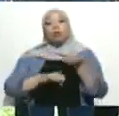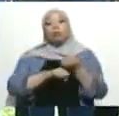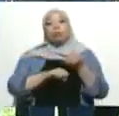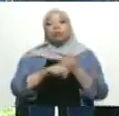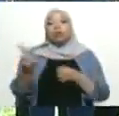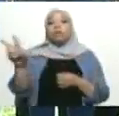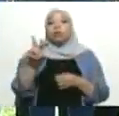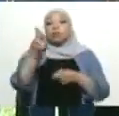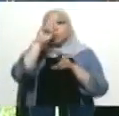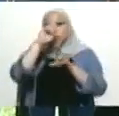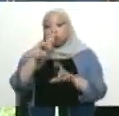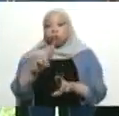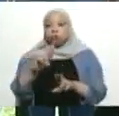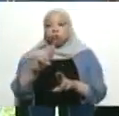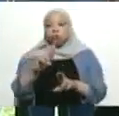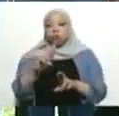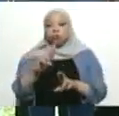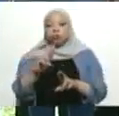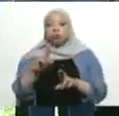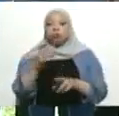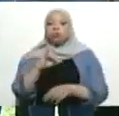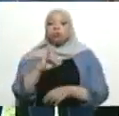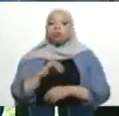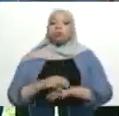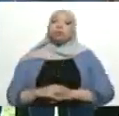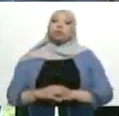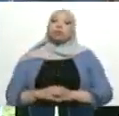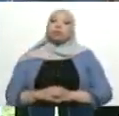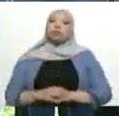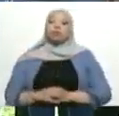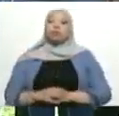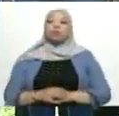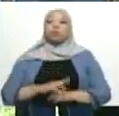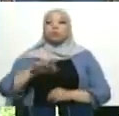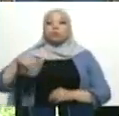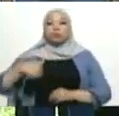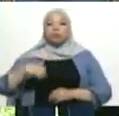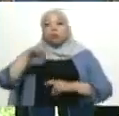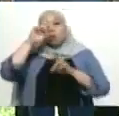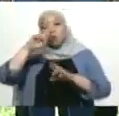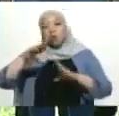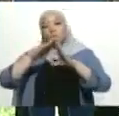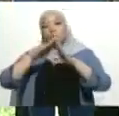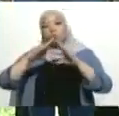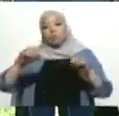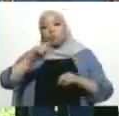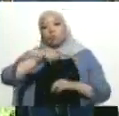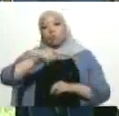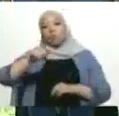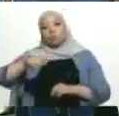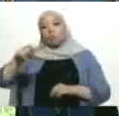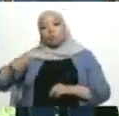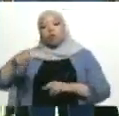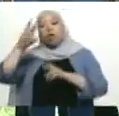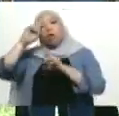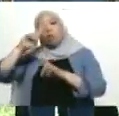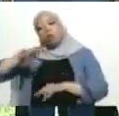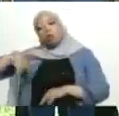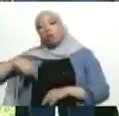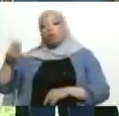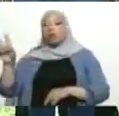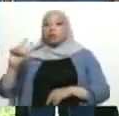Venezuela se respeta. Es lo único que pedimos. Nosotros respetamos a todo el que haya que respetar, pero respeten a nuestro